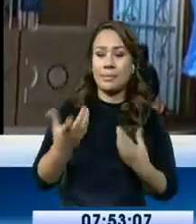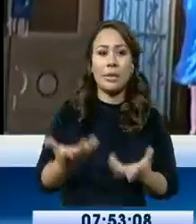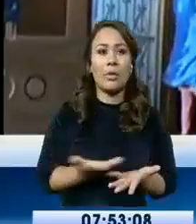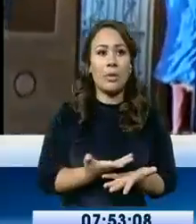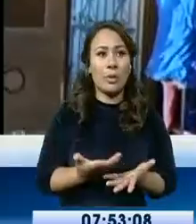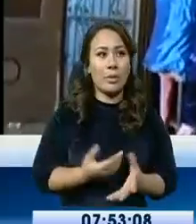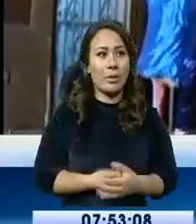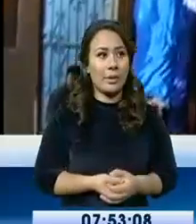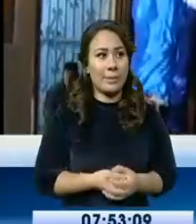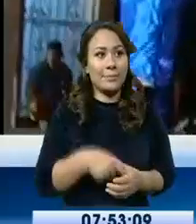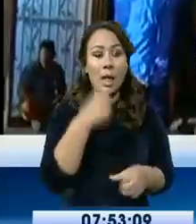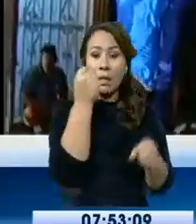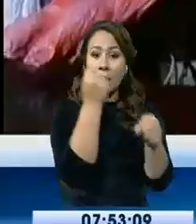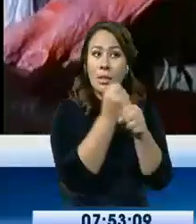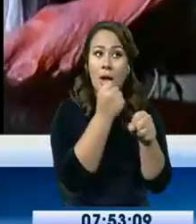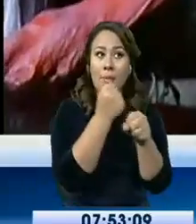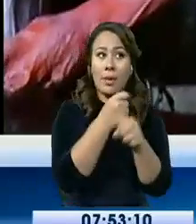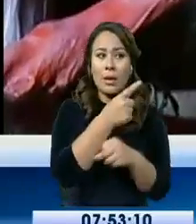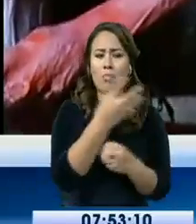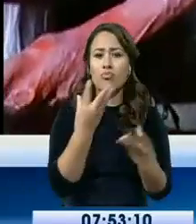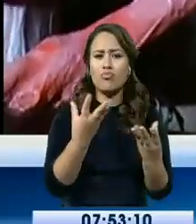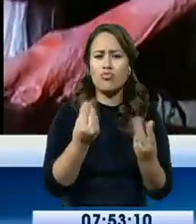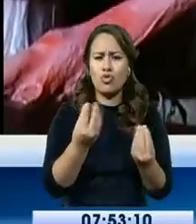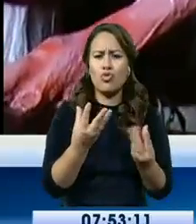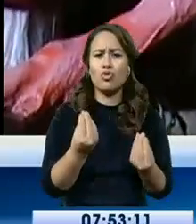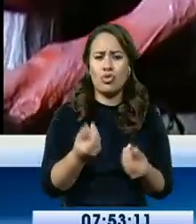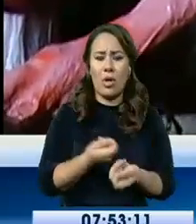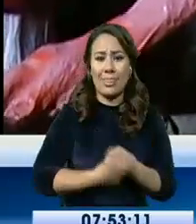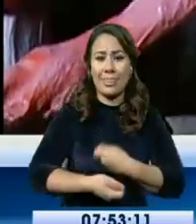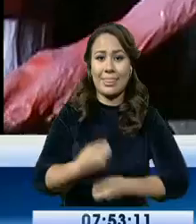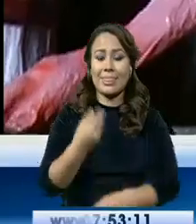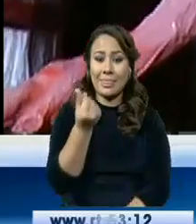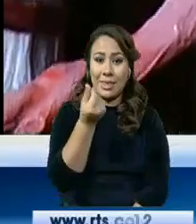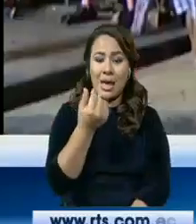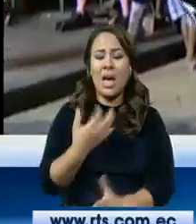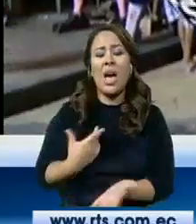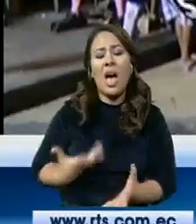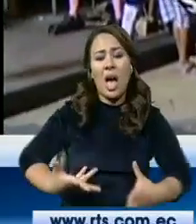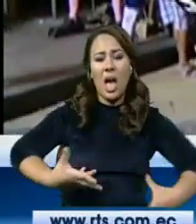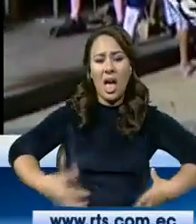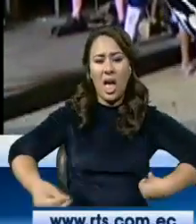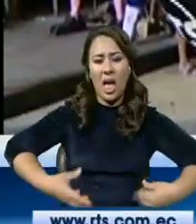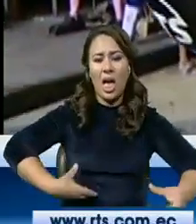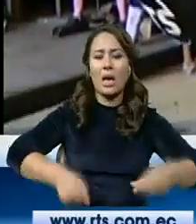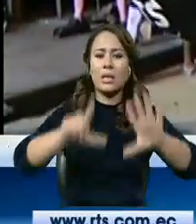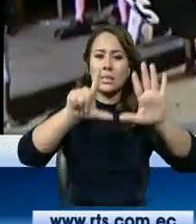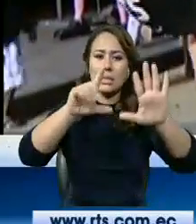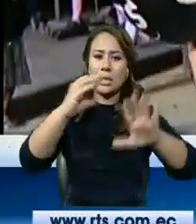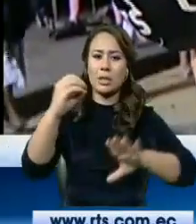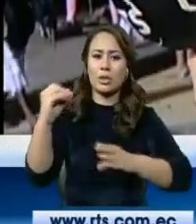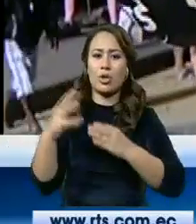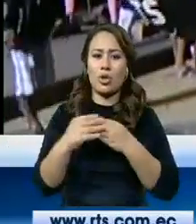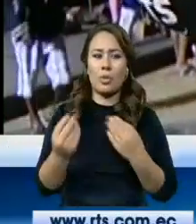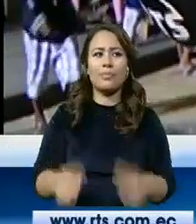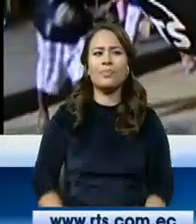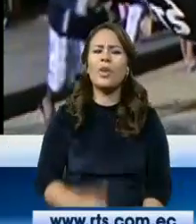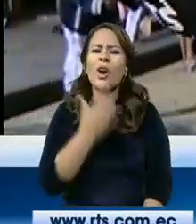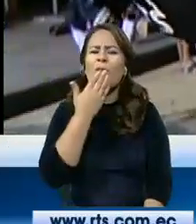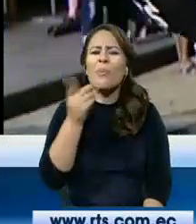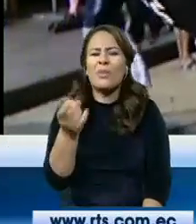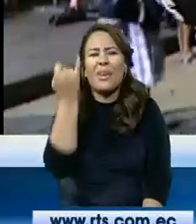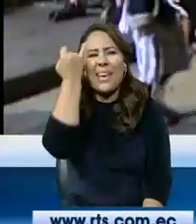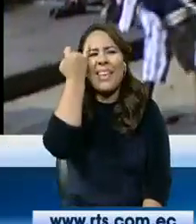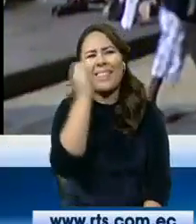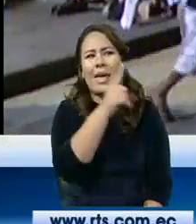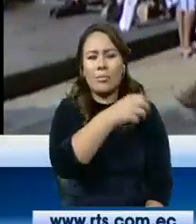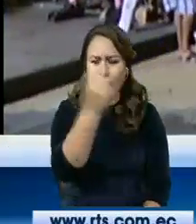meses de trabajo y una inversión de $700. ¿Qué los motivó a personificar a los integrantes de la